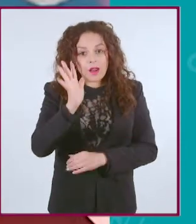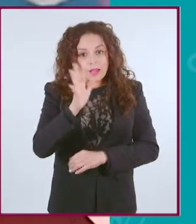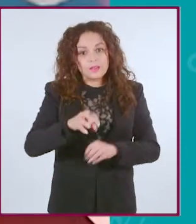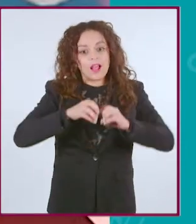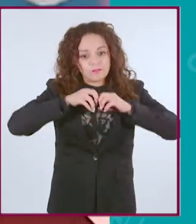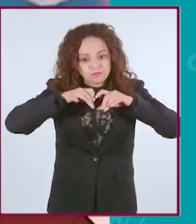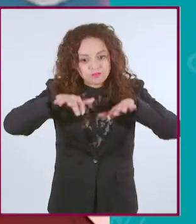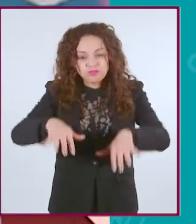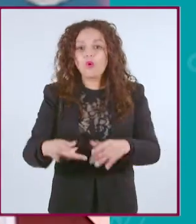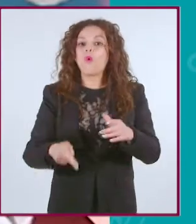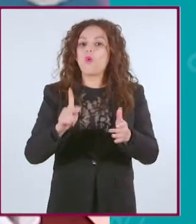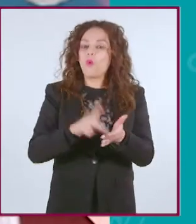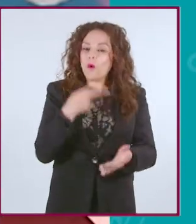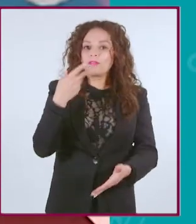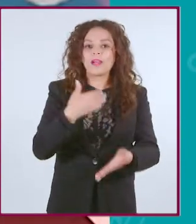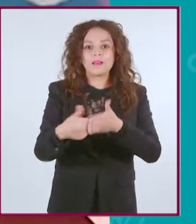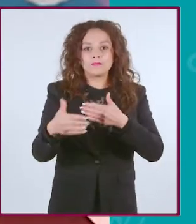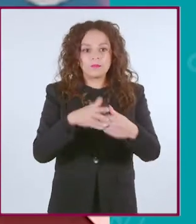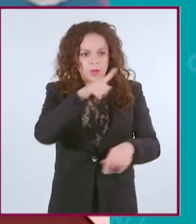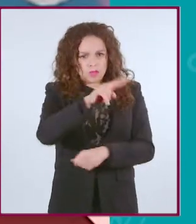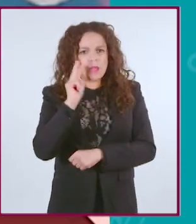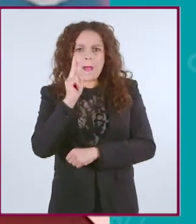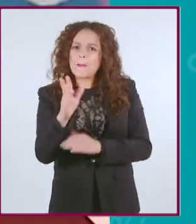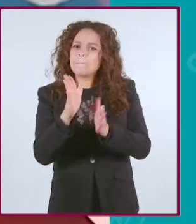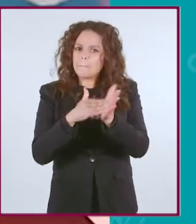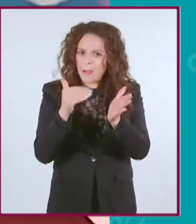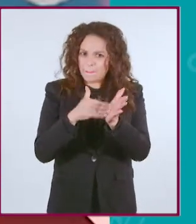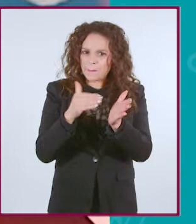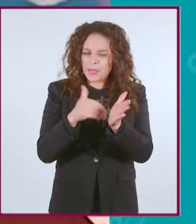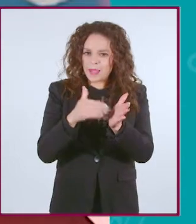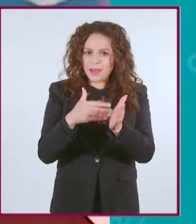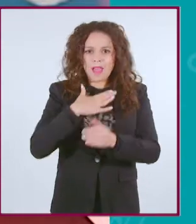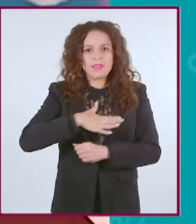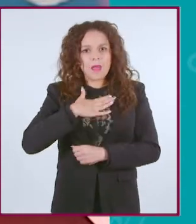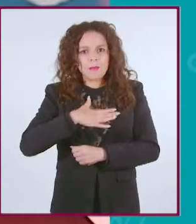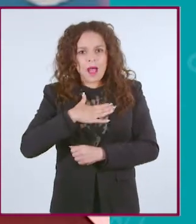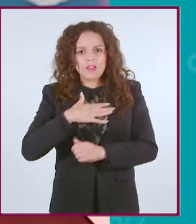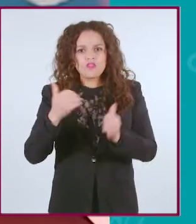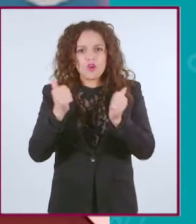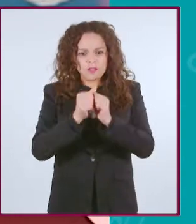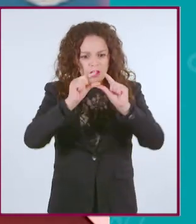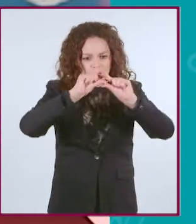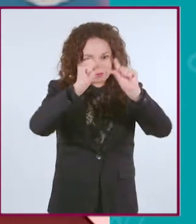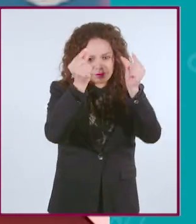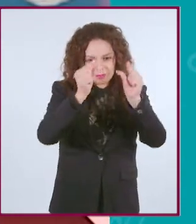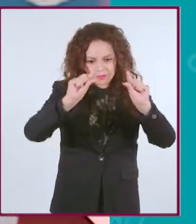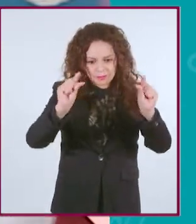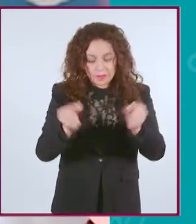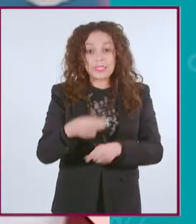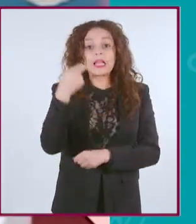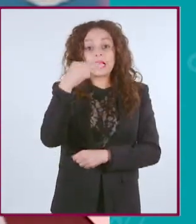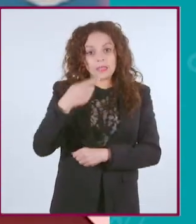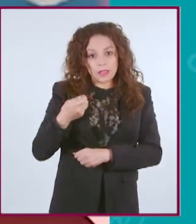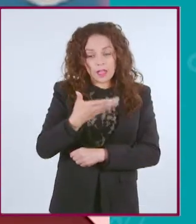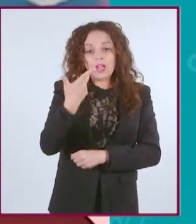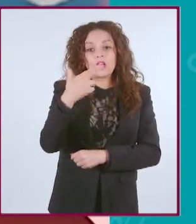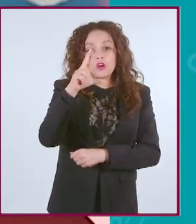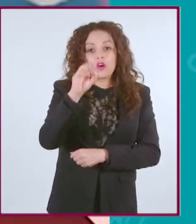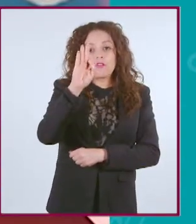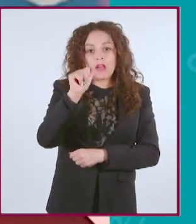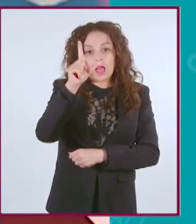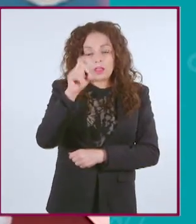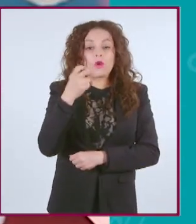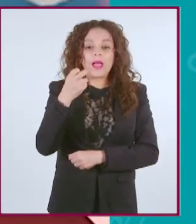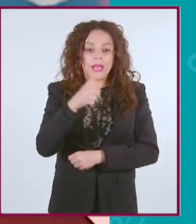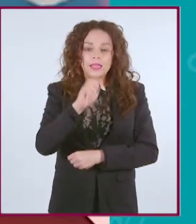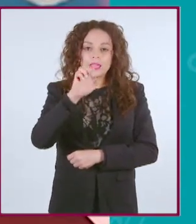en auge. ¿Han visto el papel sanitario? Sí. Viene con bordecito, ese es un gofrado. Okay. Estamos grabando nuestra tela